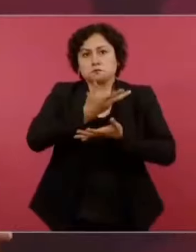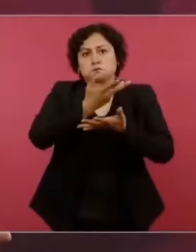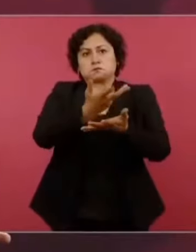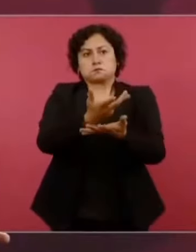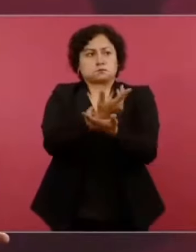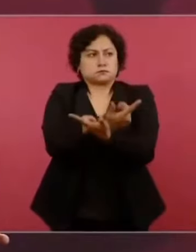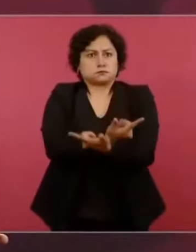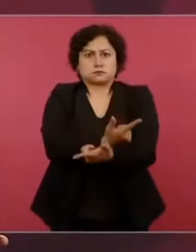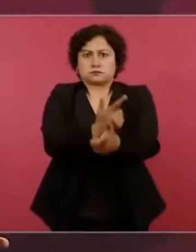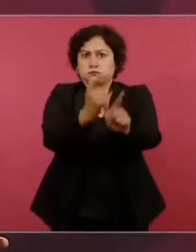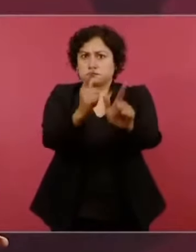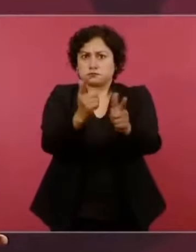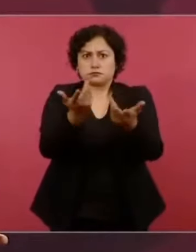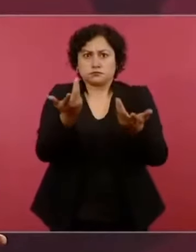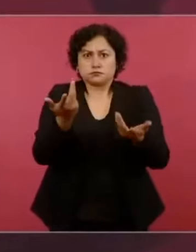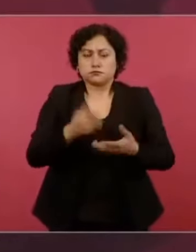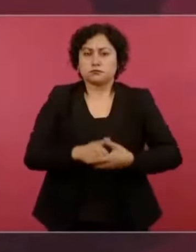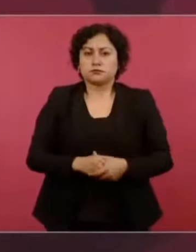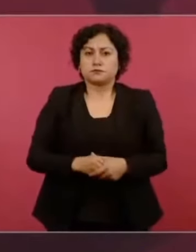y si no